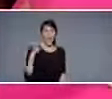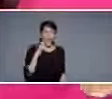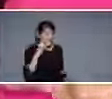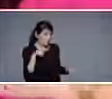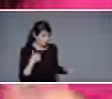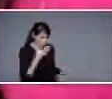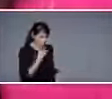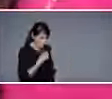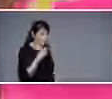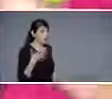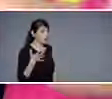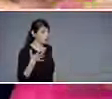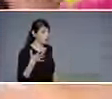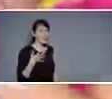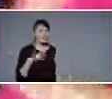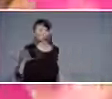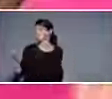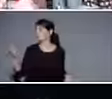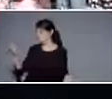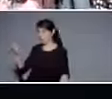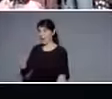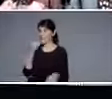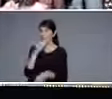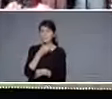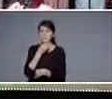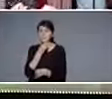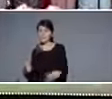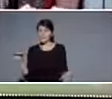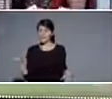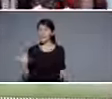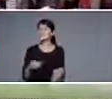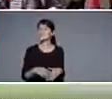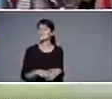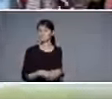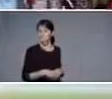voy guapa? Si mi amor es tan divina,